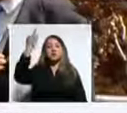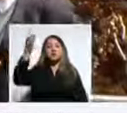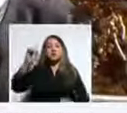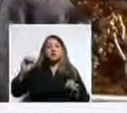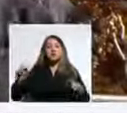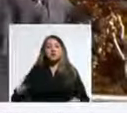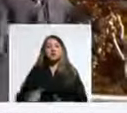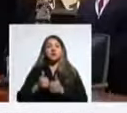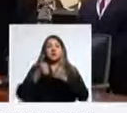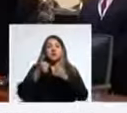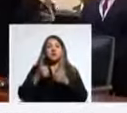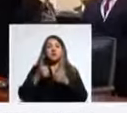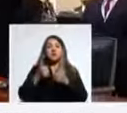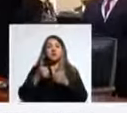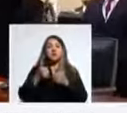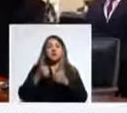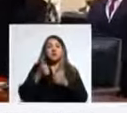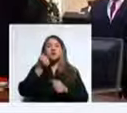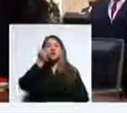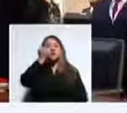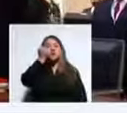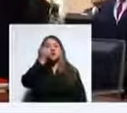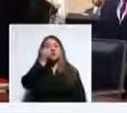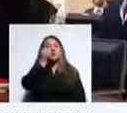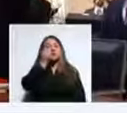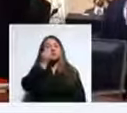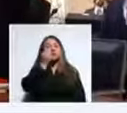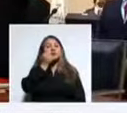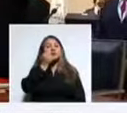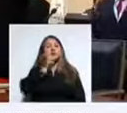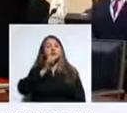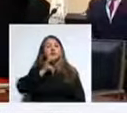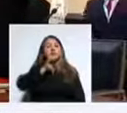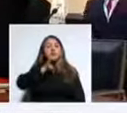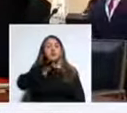o no yo quiero